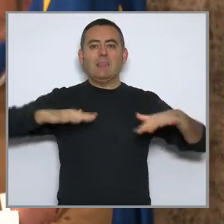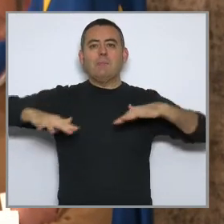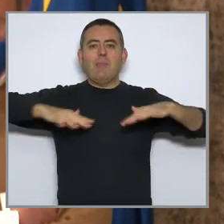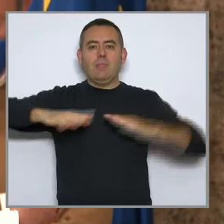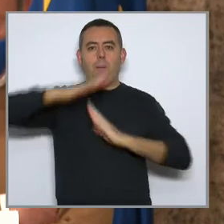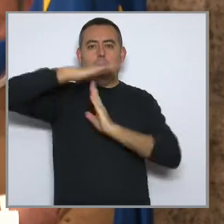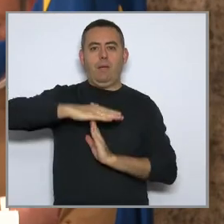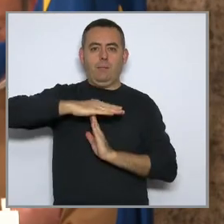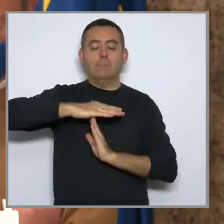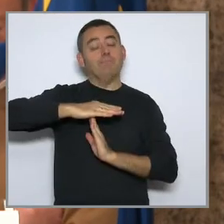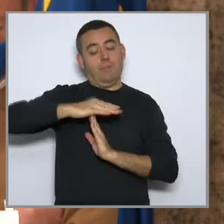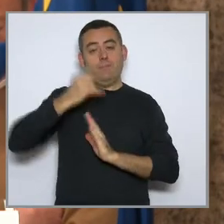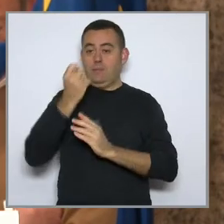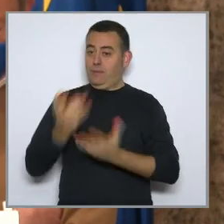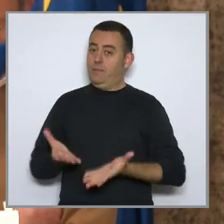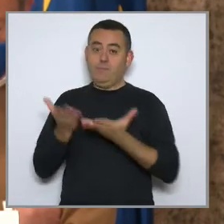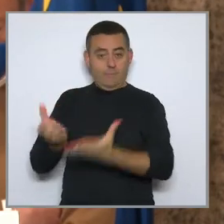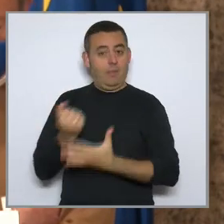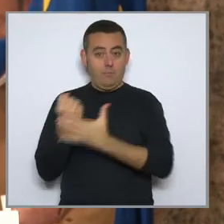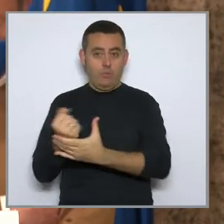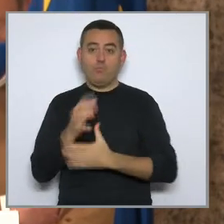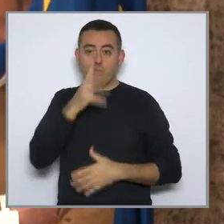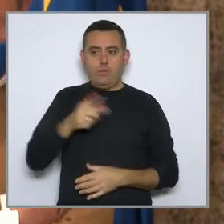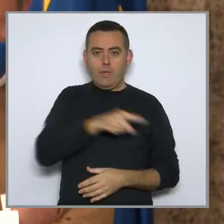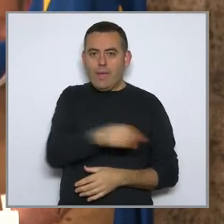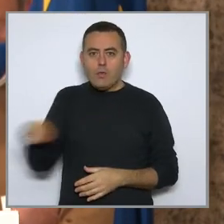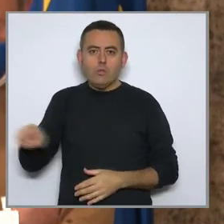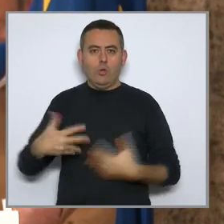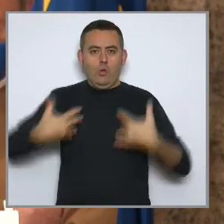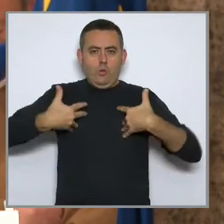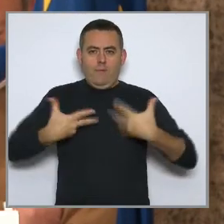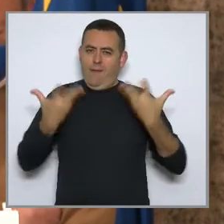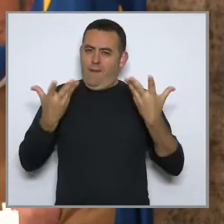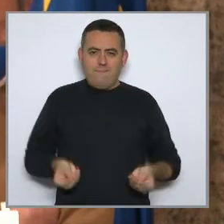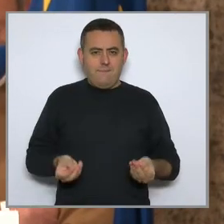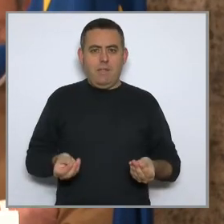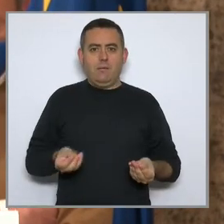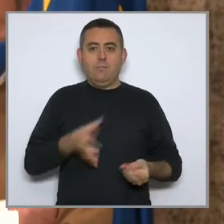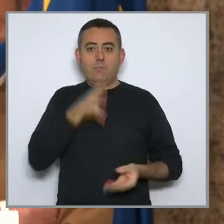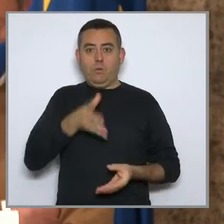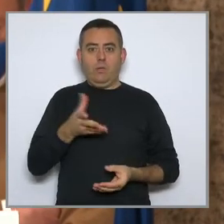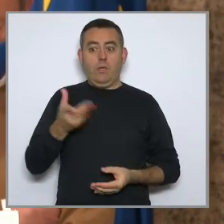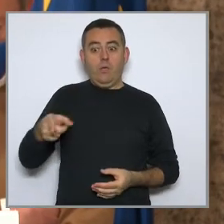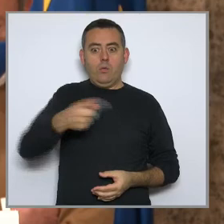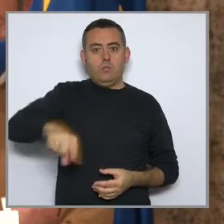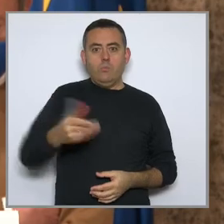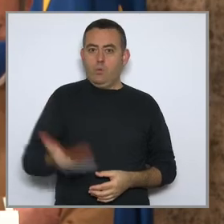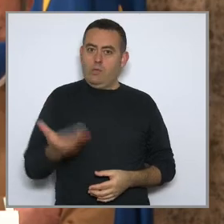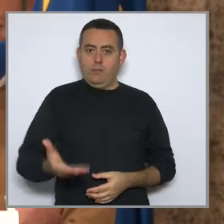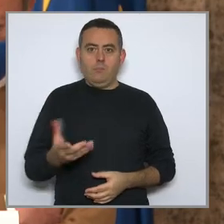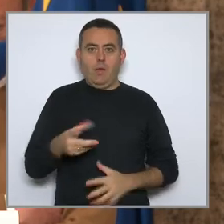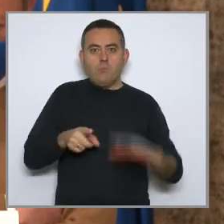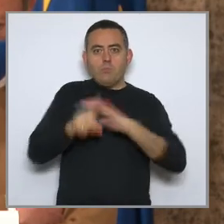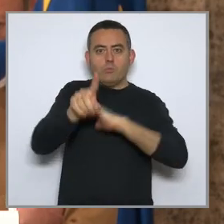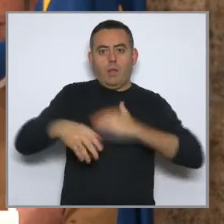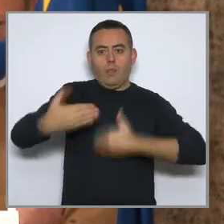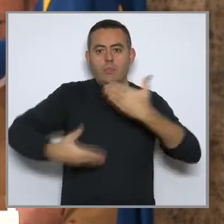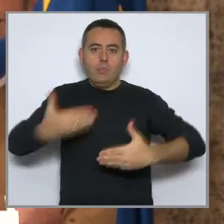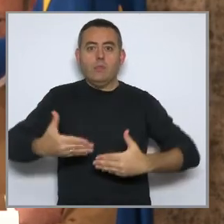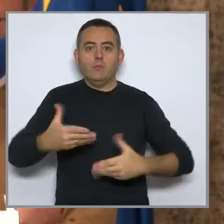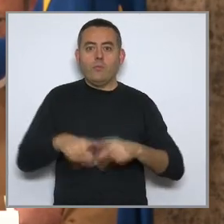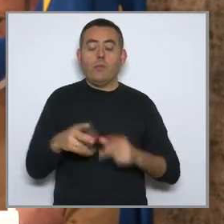porque están sufriendo mucho y porque son decisivos para nuestra prosperidad social, presentamos este plan Resiste para